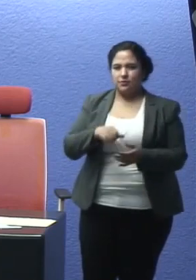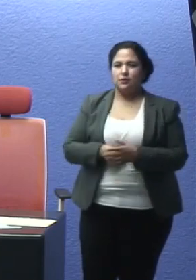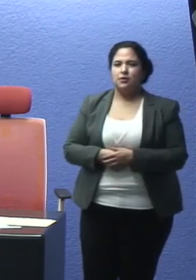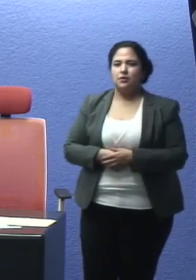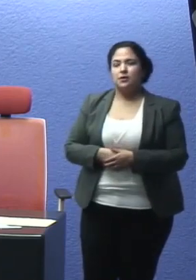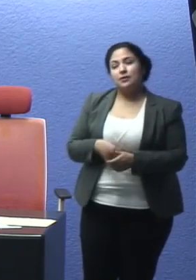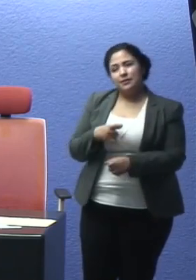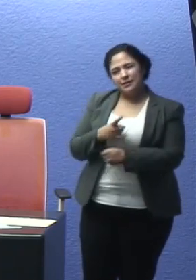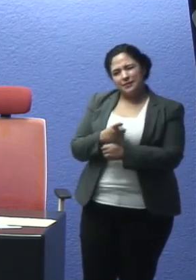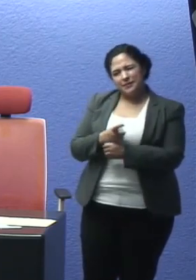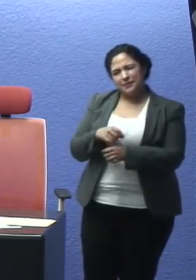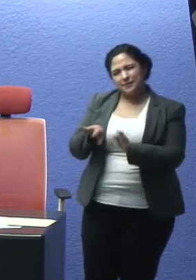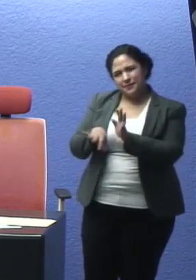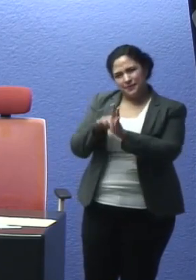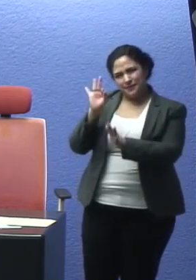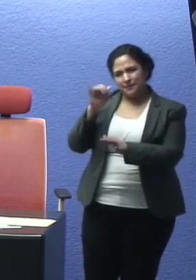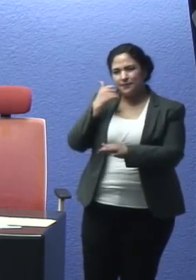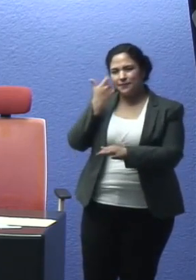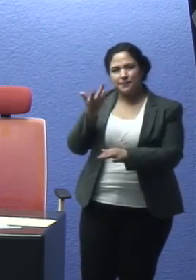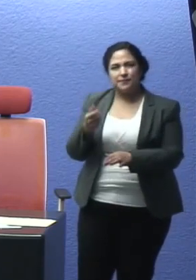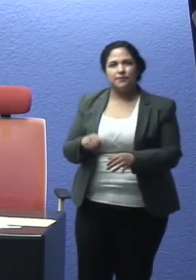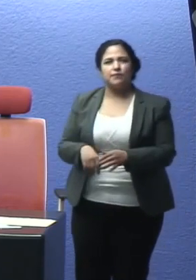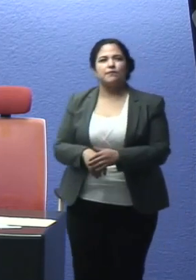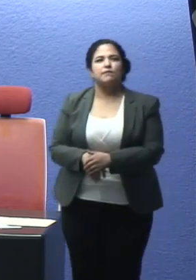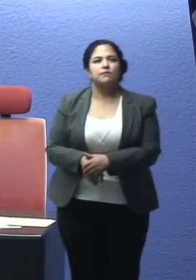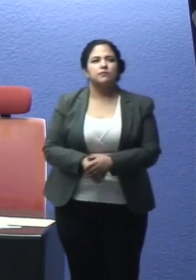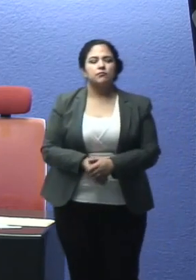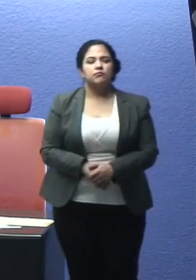mi primer punto a señalar aquí es un